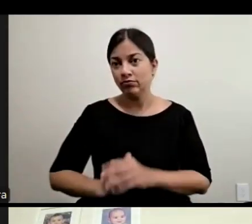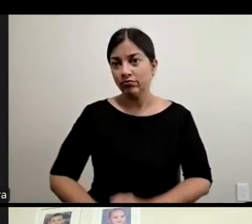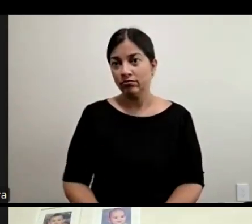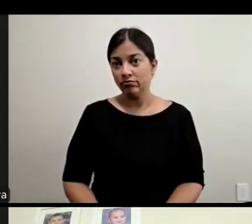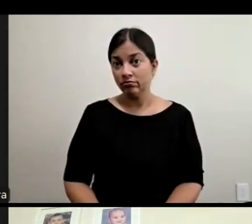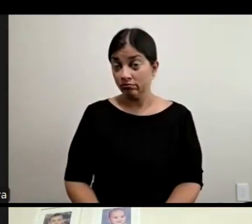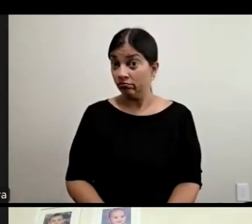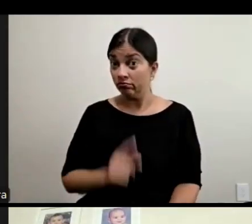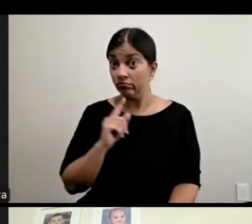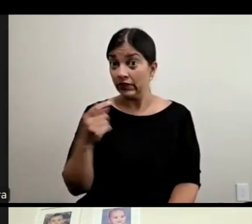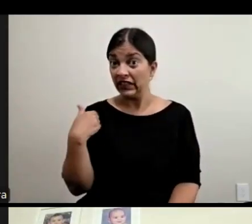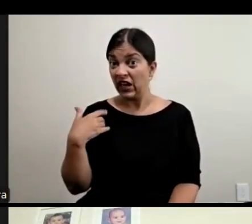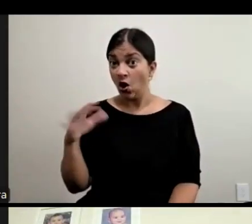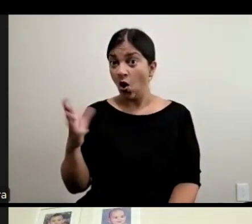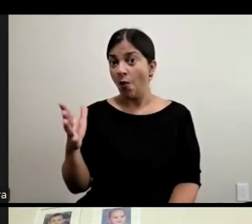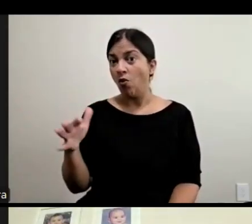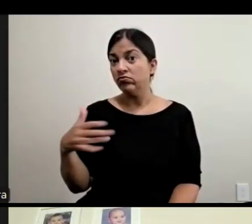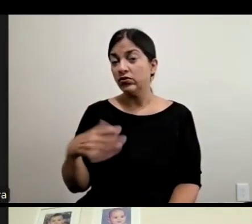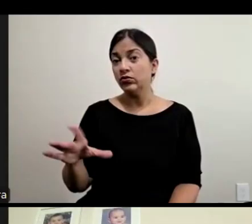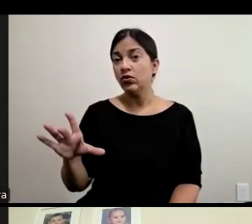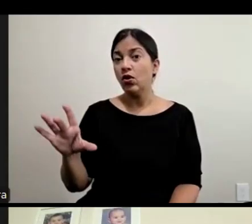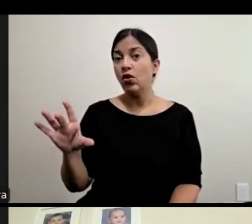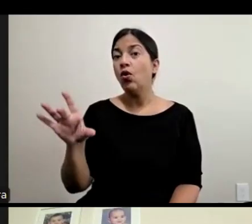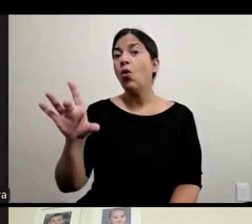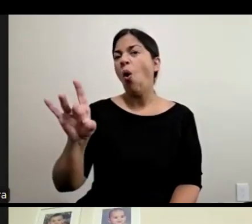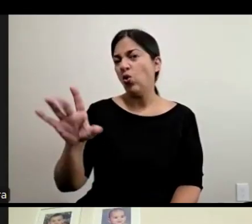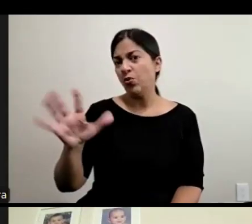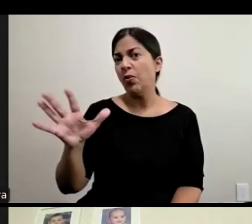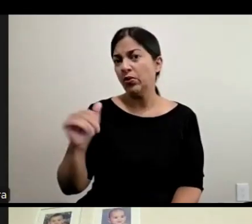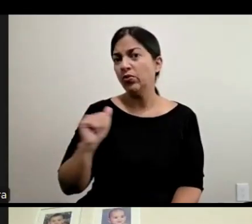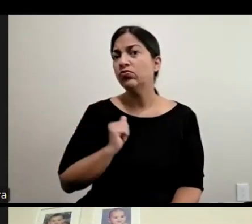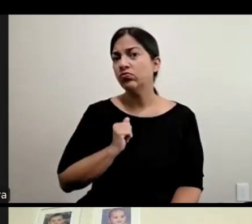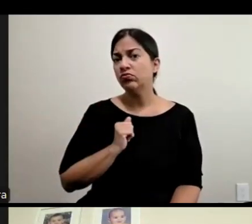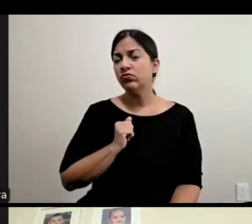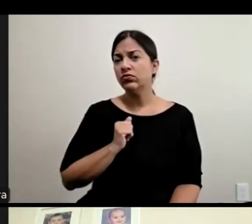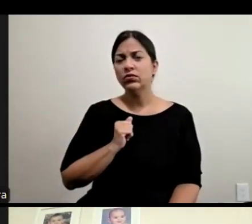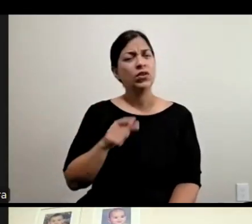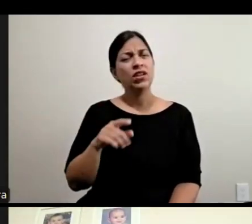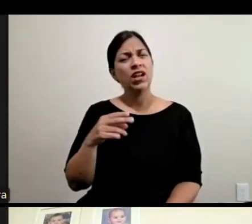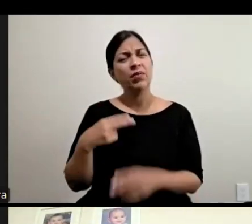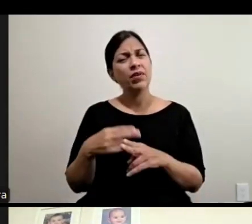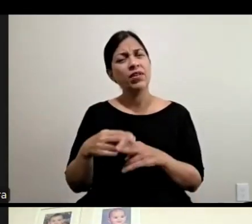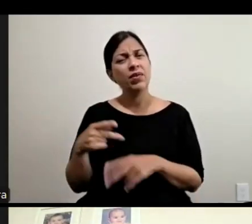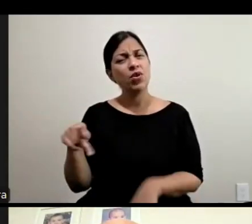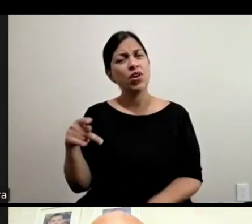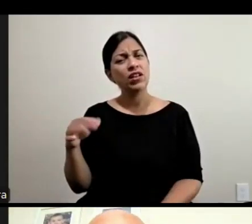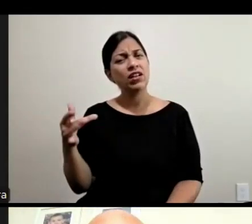tiene como 8 calabazas ahí dentro, calabazas. Tienen, ¿cómo se llama la que es violeta?